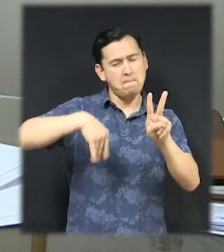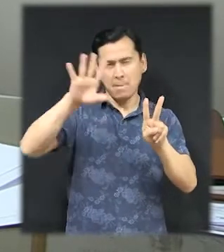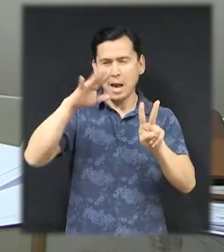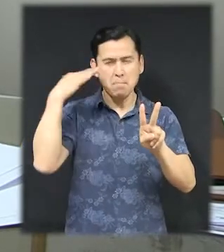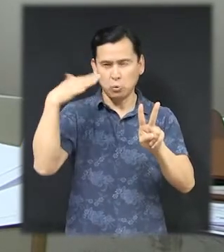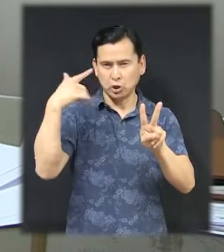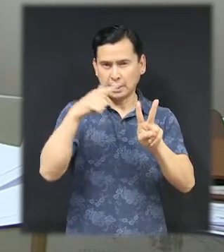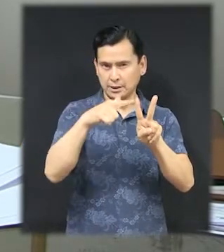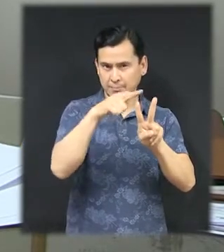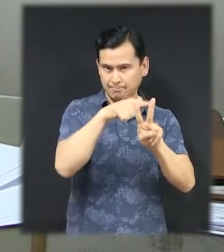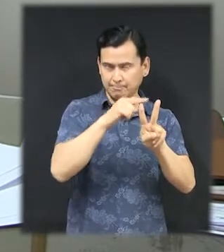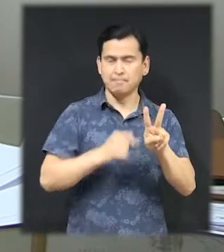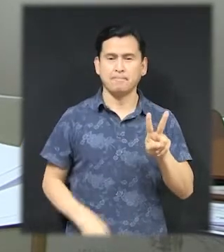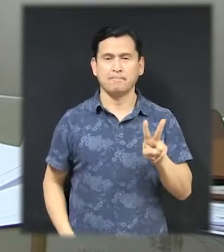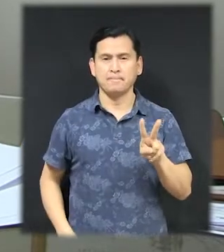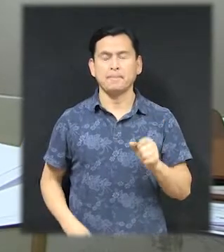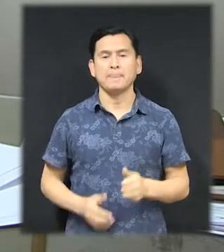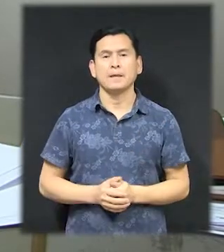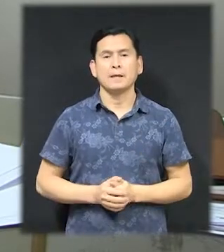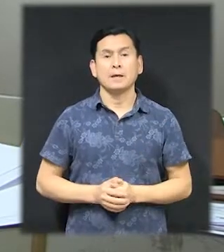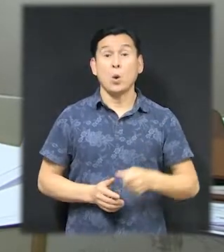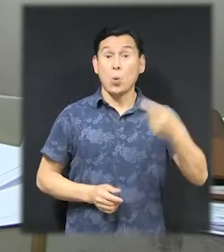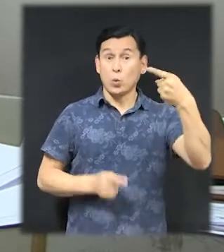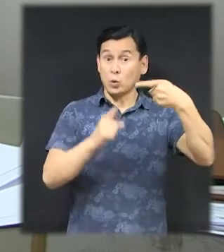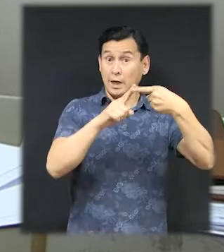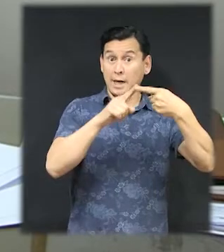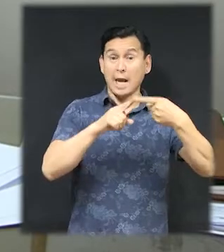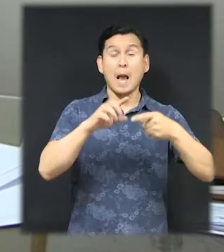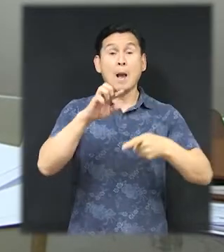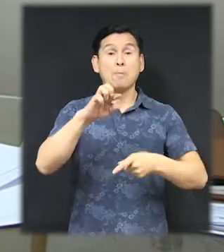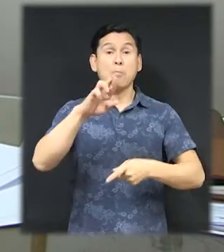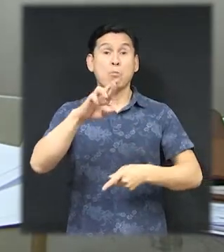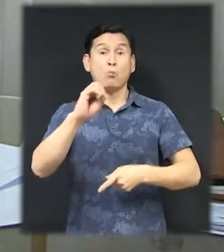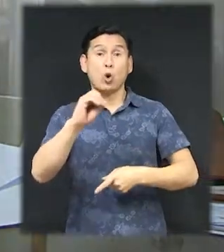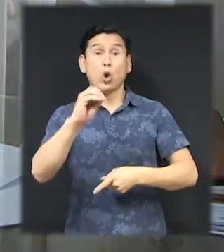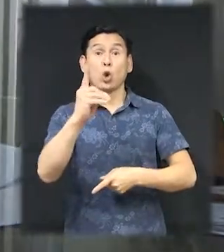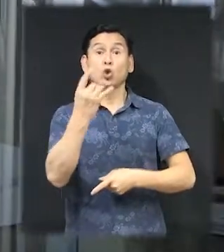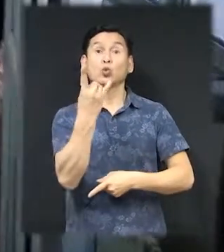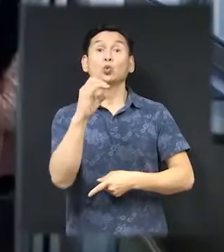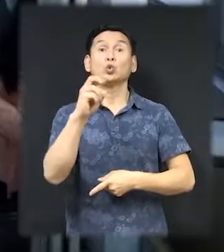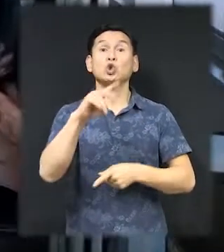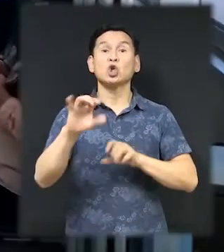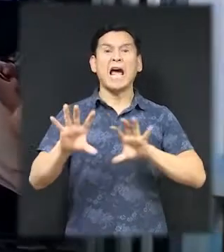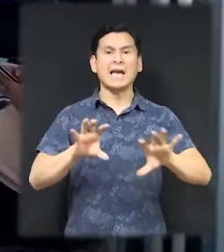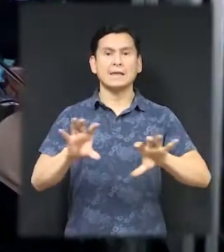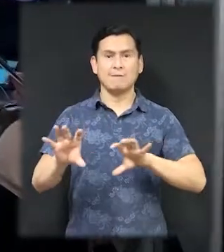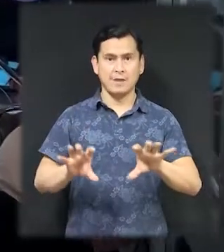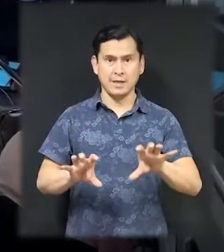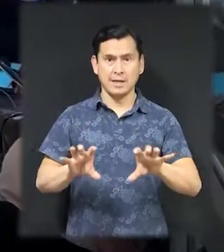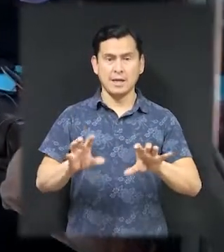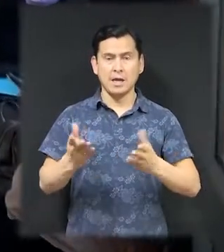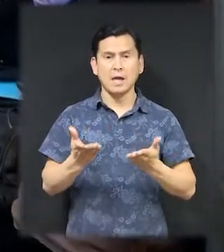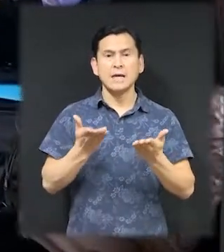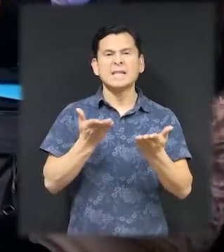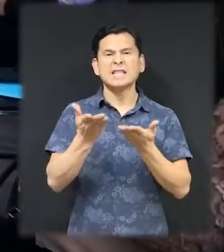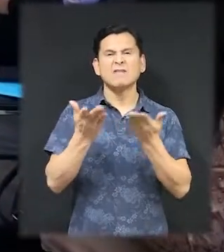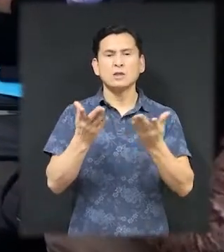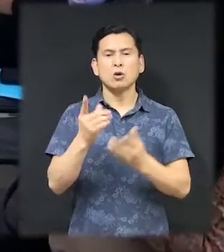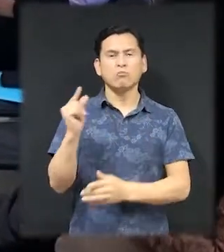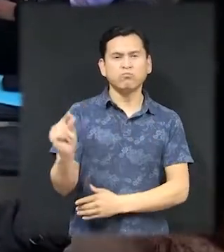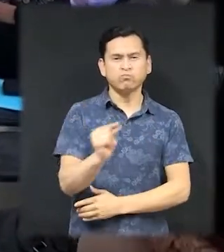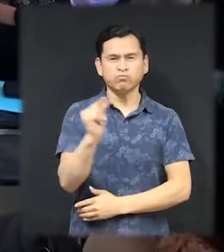más contundentes, los más importantes. Tenemos un área de producción de la actividad de